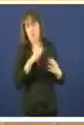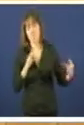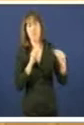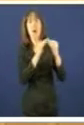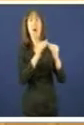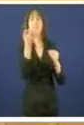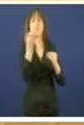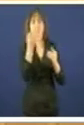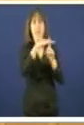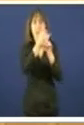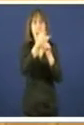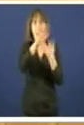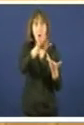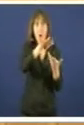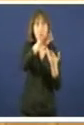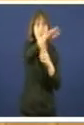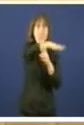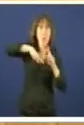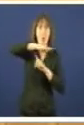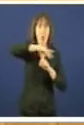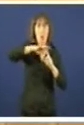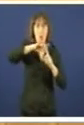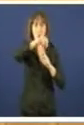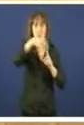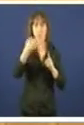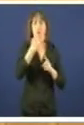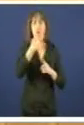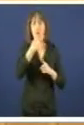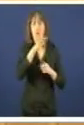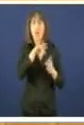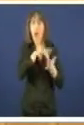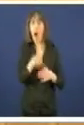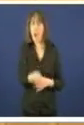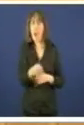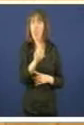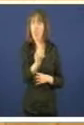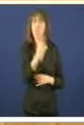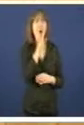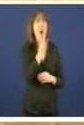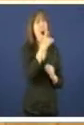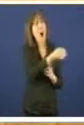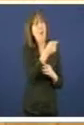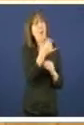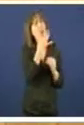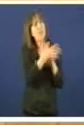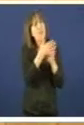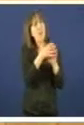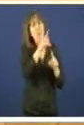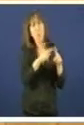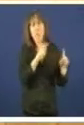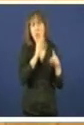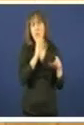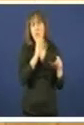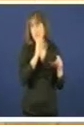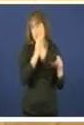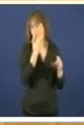se debate unha lei. As ameazas. E as ameazas están aí, pero non son as ameazas que salen nos medios públicos sobre o que pasa en Asturias.